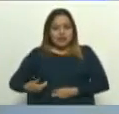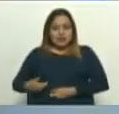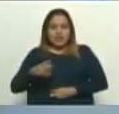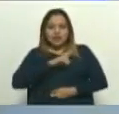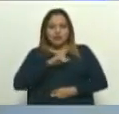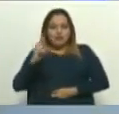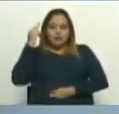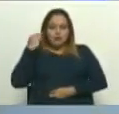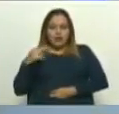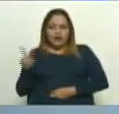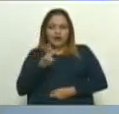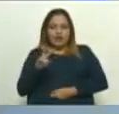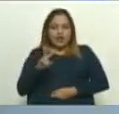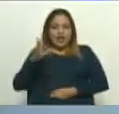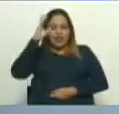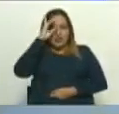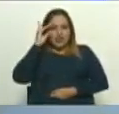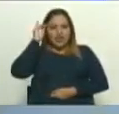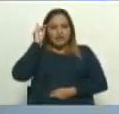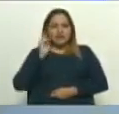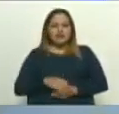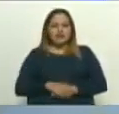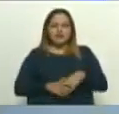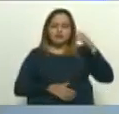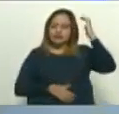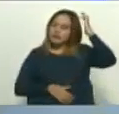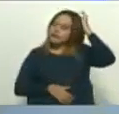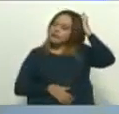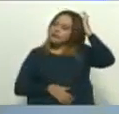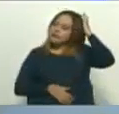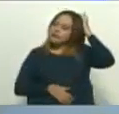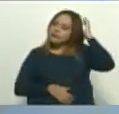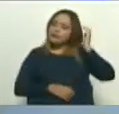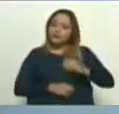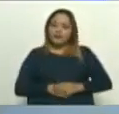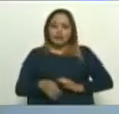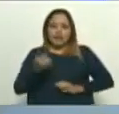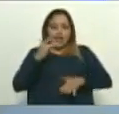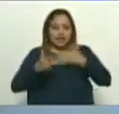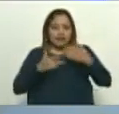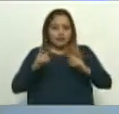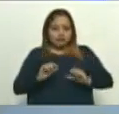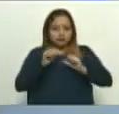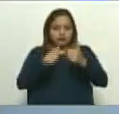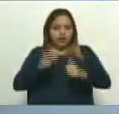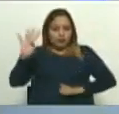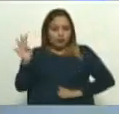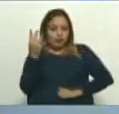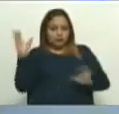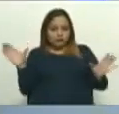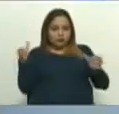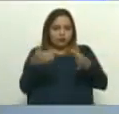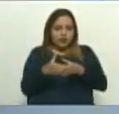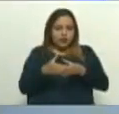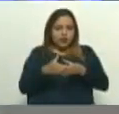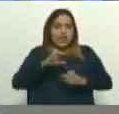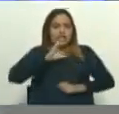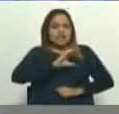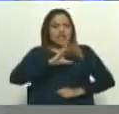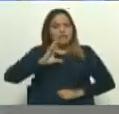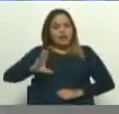Bolivariana de Venezuela, Delcy Rodríguez, quien está en este acto de instalación del cuarto congreso de los consejos